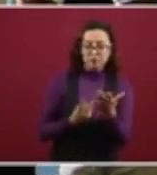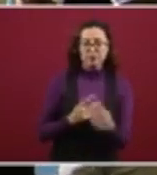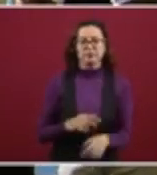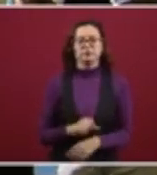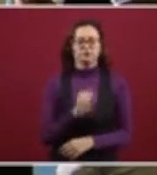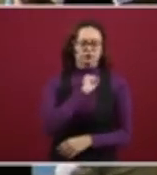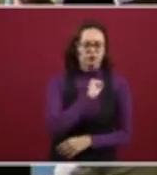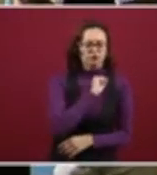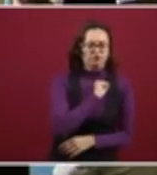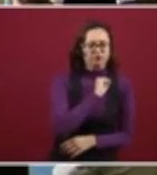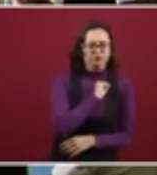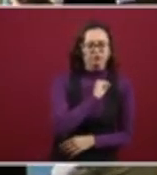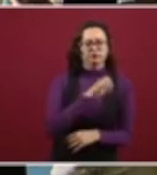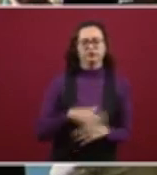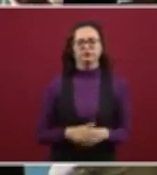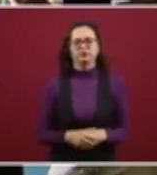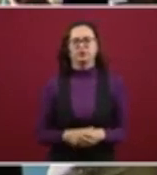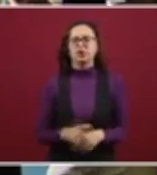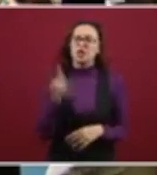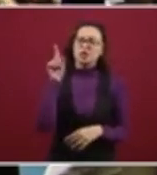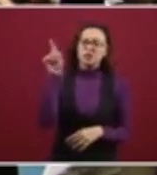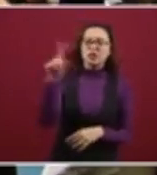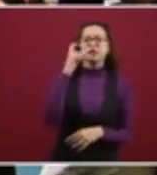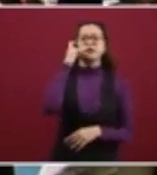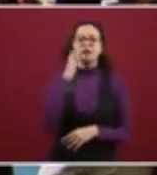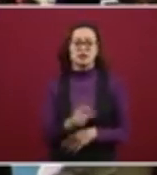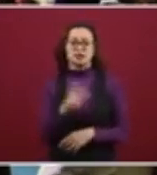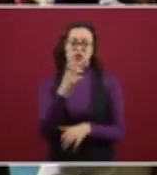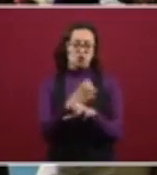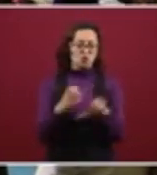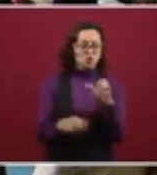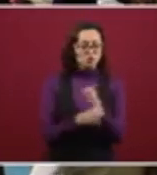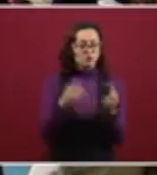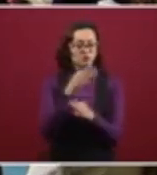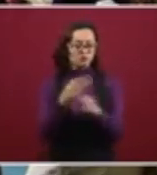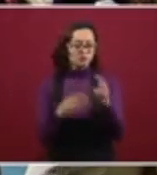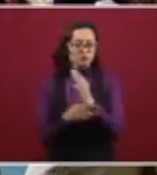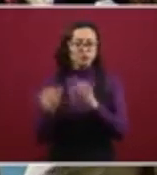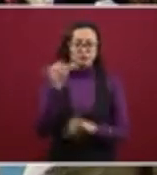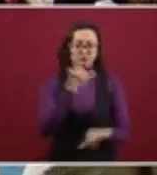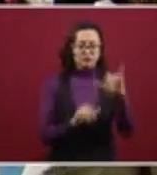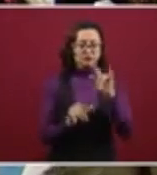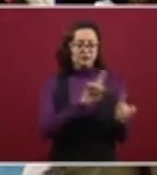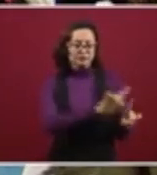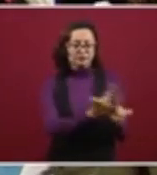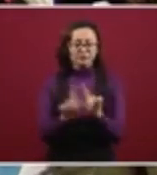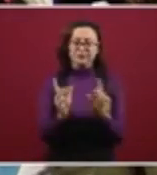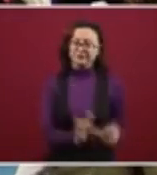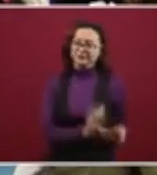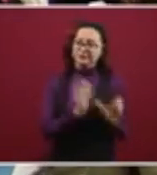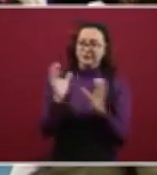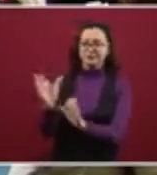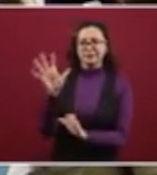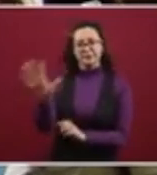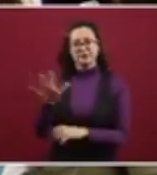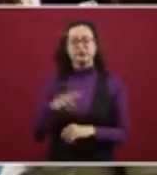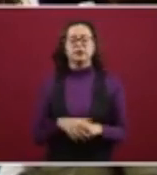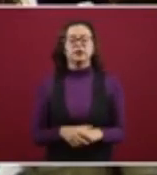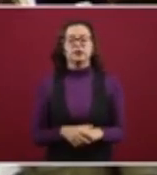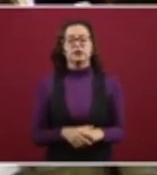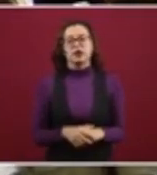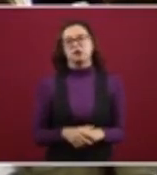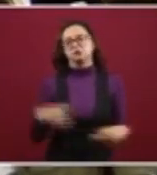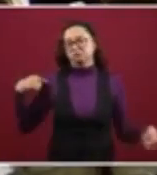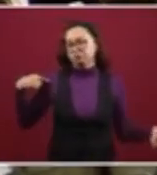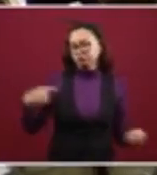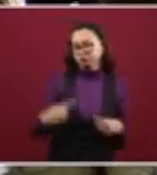de entrega de fertilizante al estado de Guerrero. Mi presencia aquí es dar cuenta a ustedes del informe que concluye precisamente